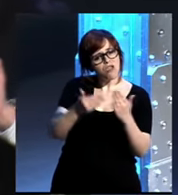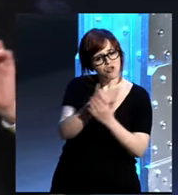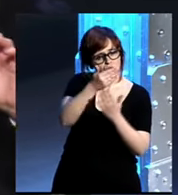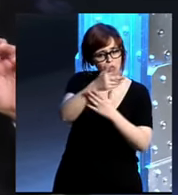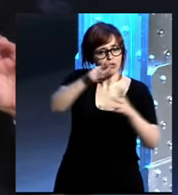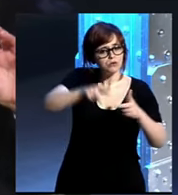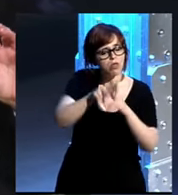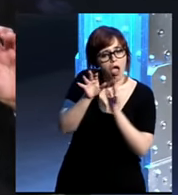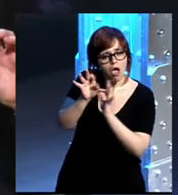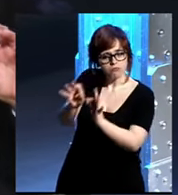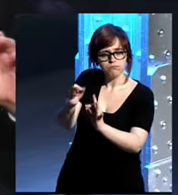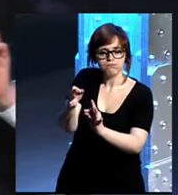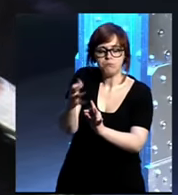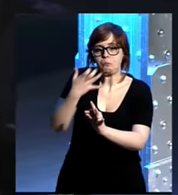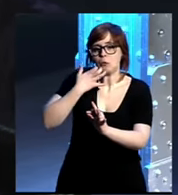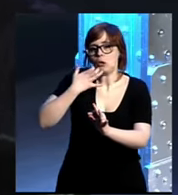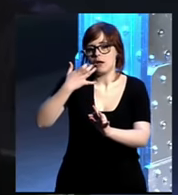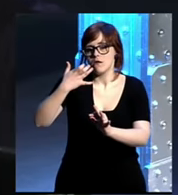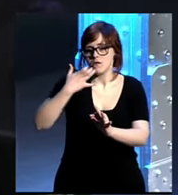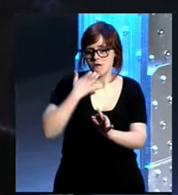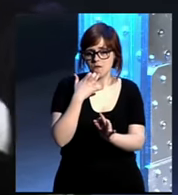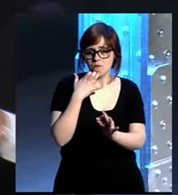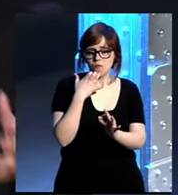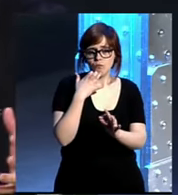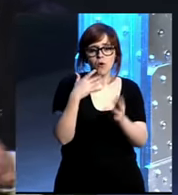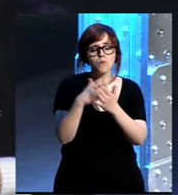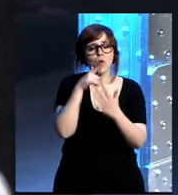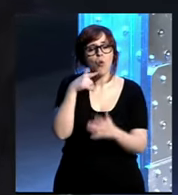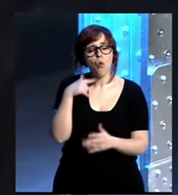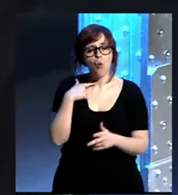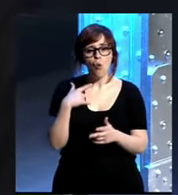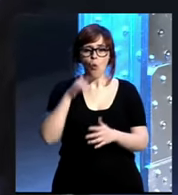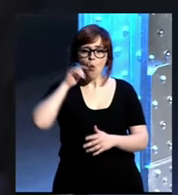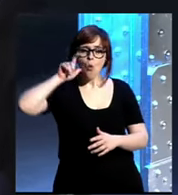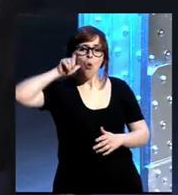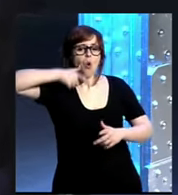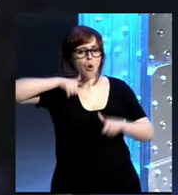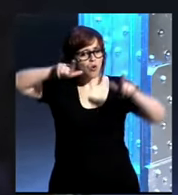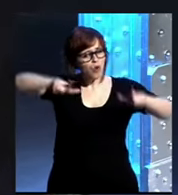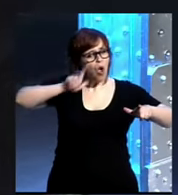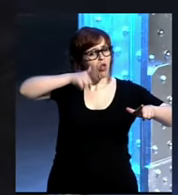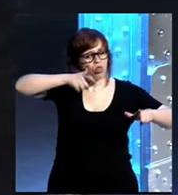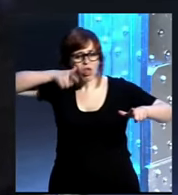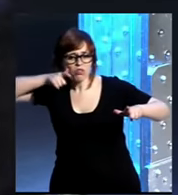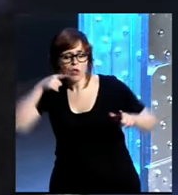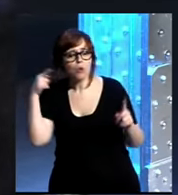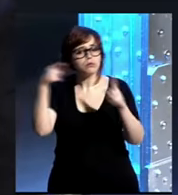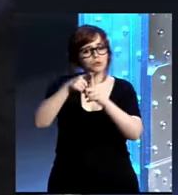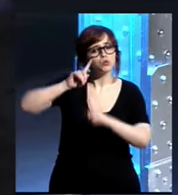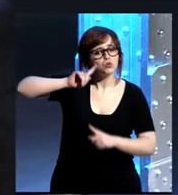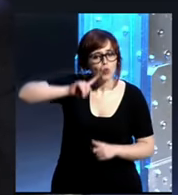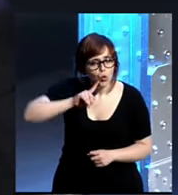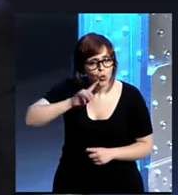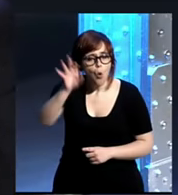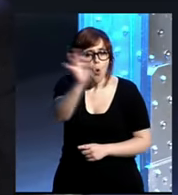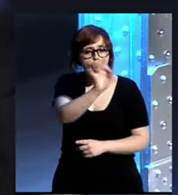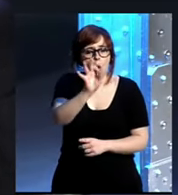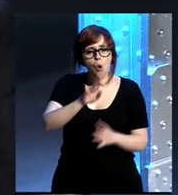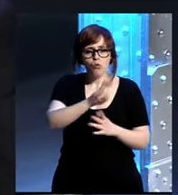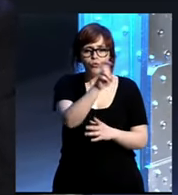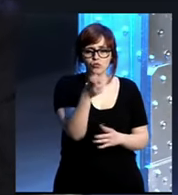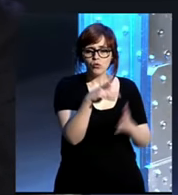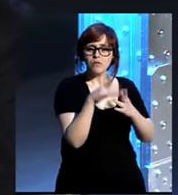aplicaciones para hacer video call center para sordos, por ejemplo, uno que se ha hecho en Brasil, o por ejemplo el tema de pescadores que hemos planteado. A esos proyectos,